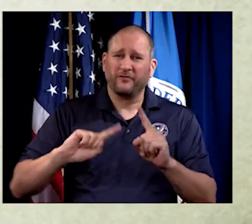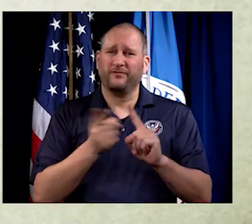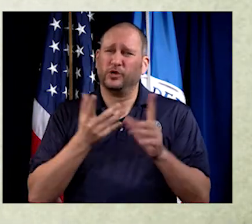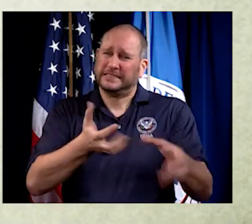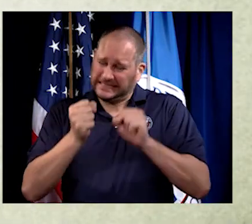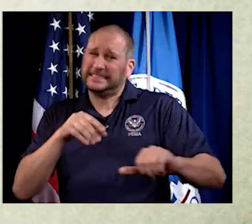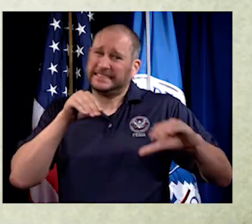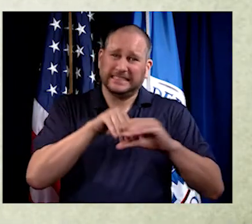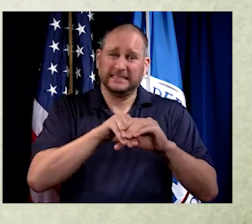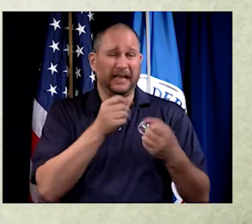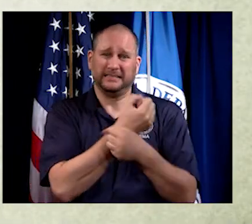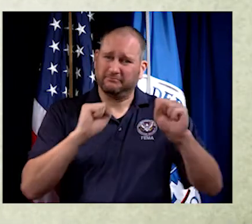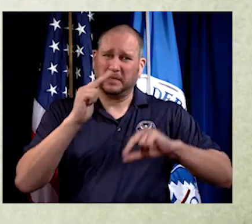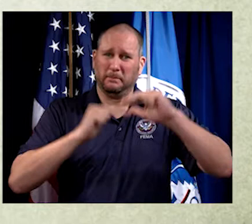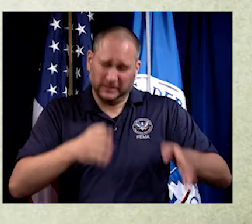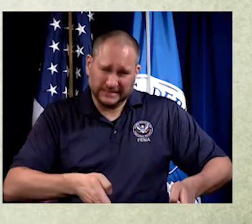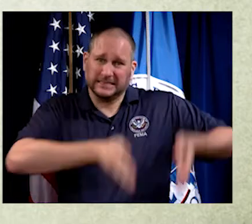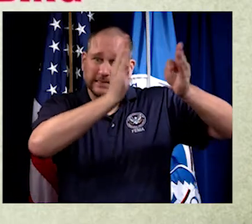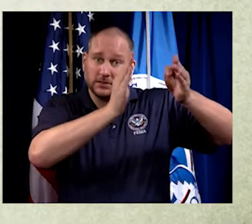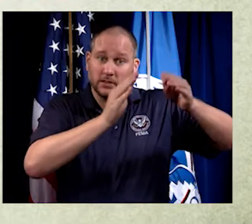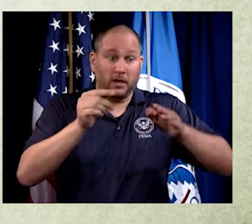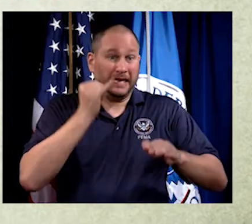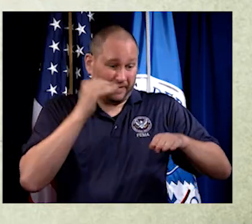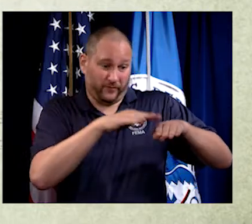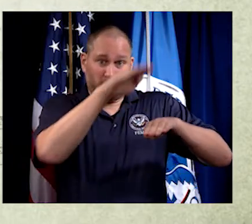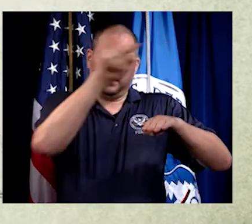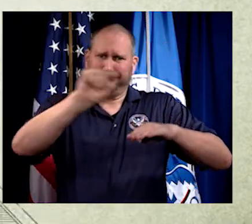primero entre un edificio sólido y seguro